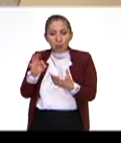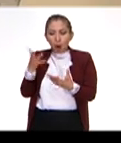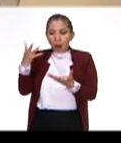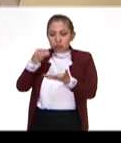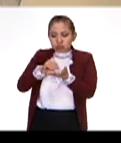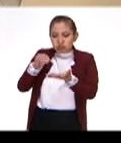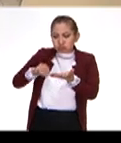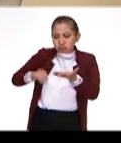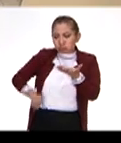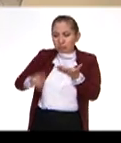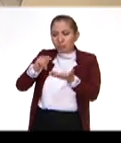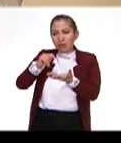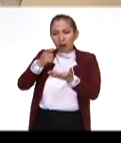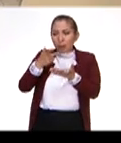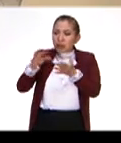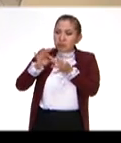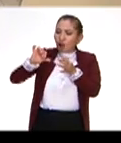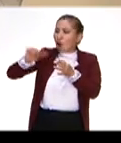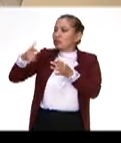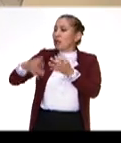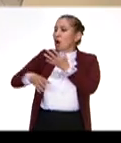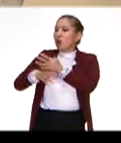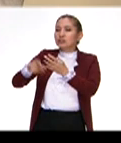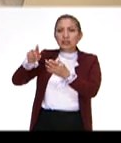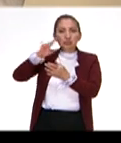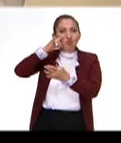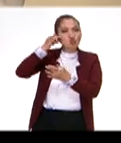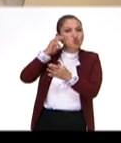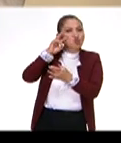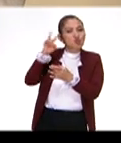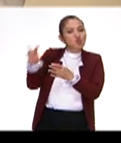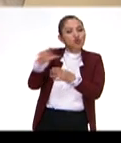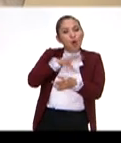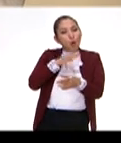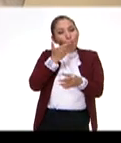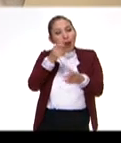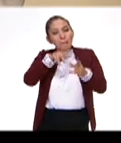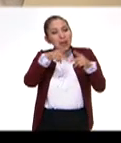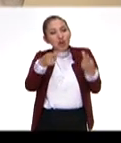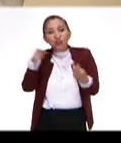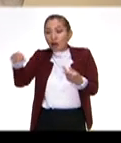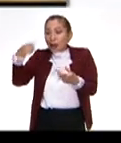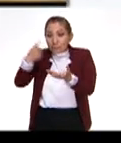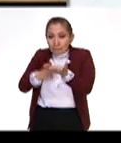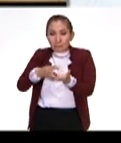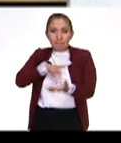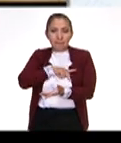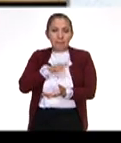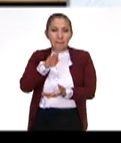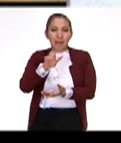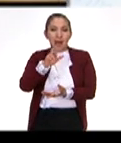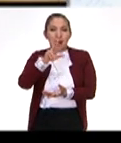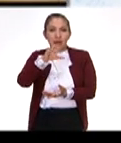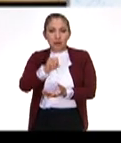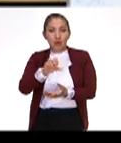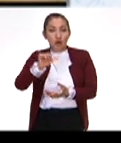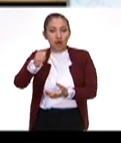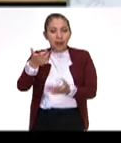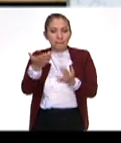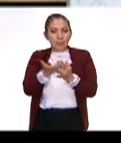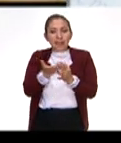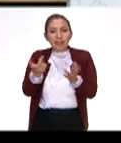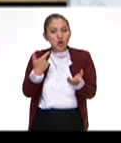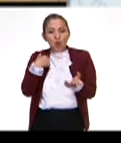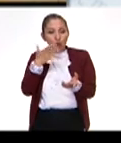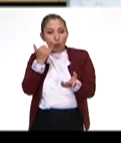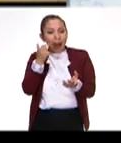construcción de textos, contar lo otro, pues la otra historia que acontece en el interior del barrio, la otra parte de